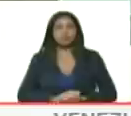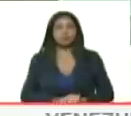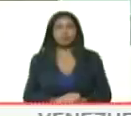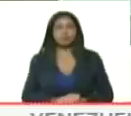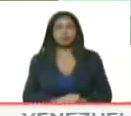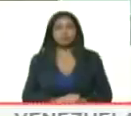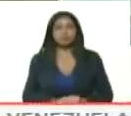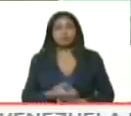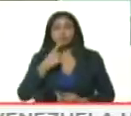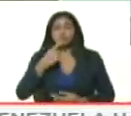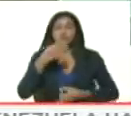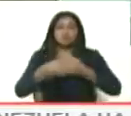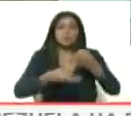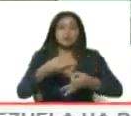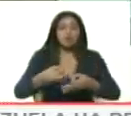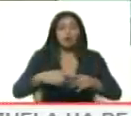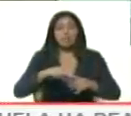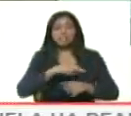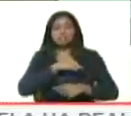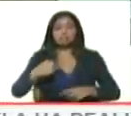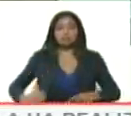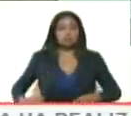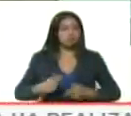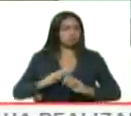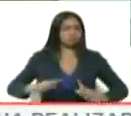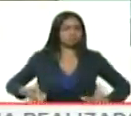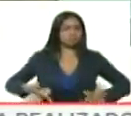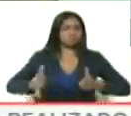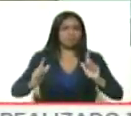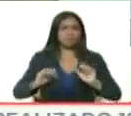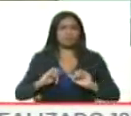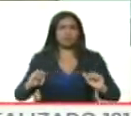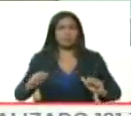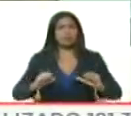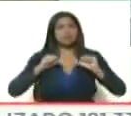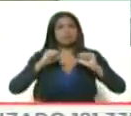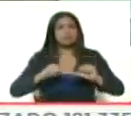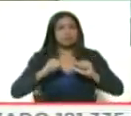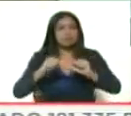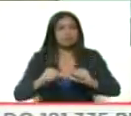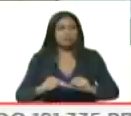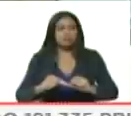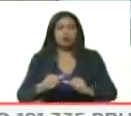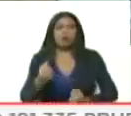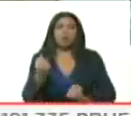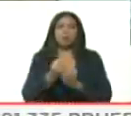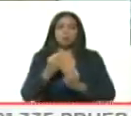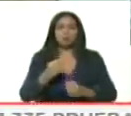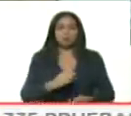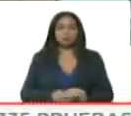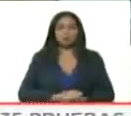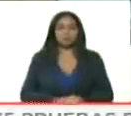Dijo que China está lista para continuar las cooperaciones.